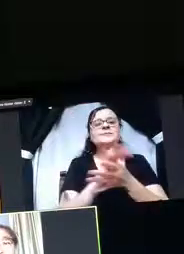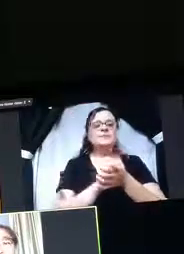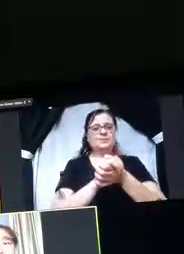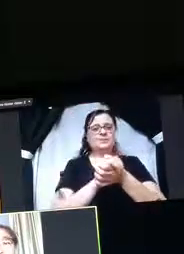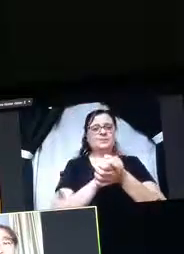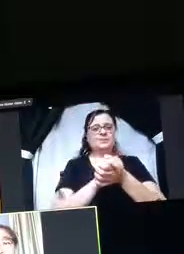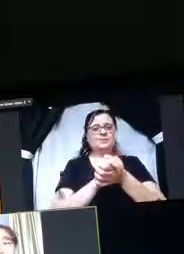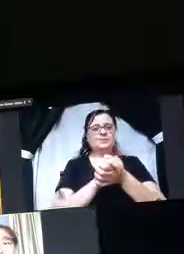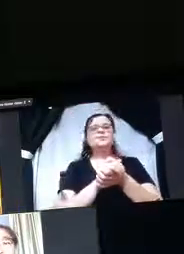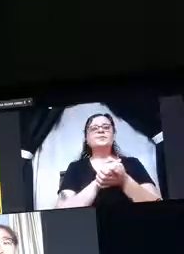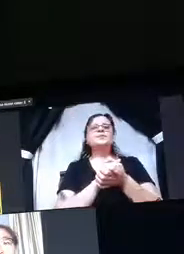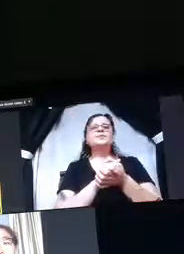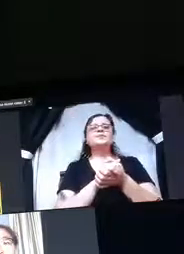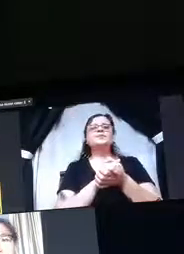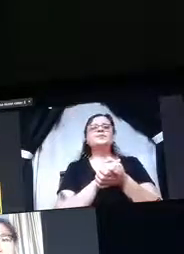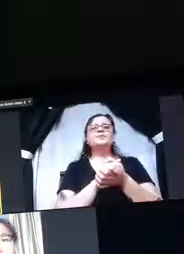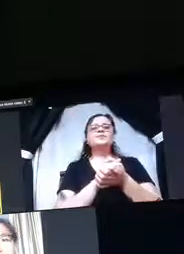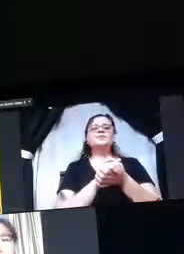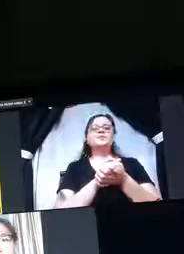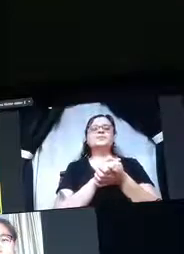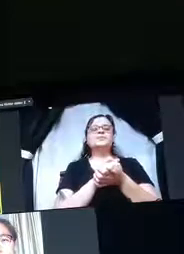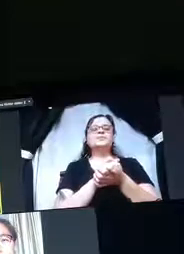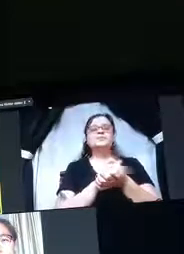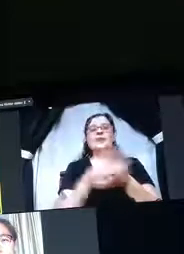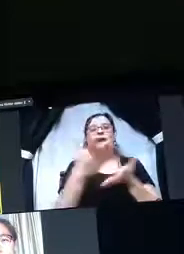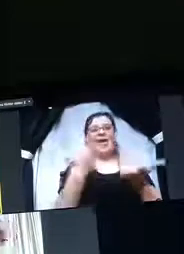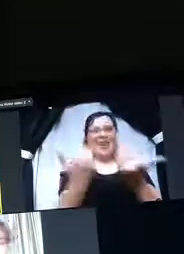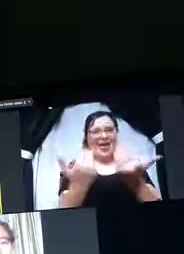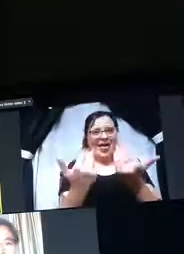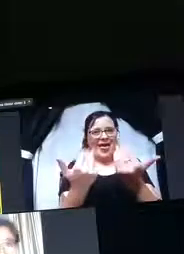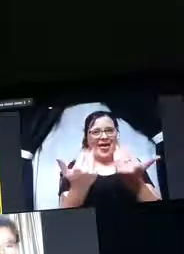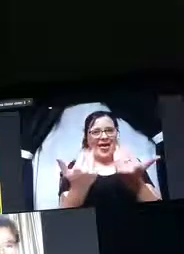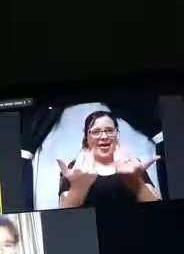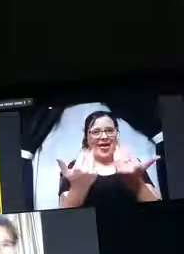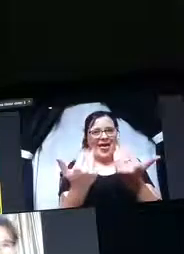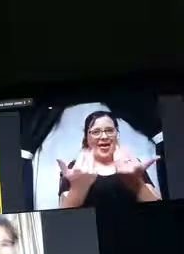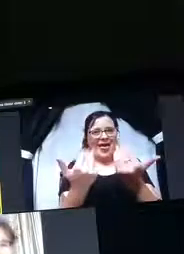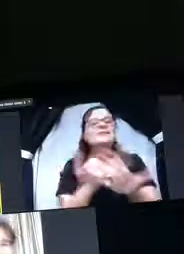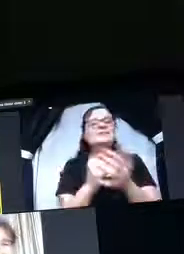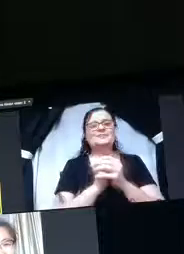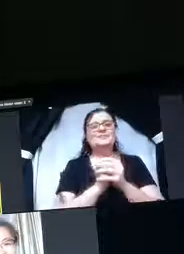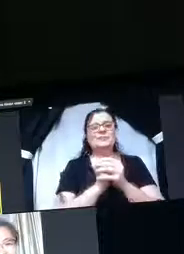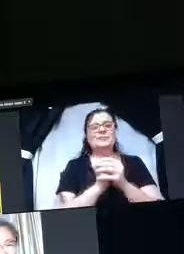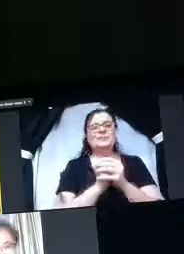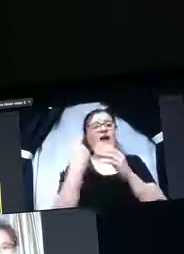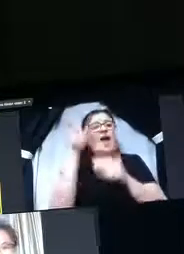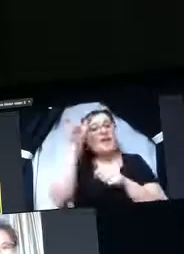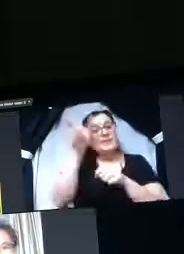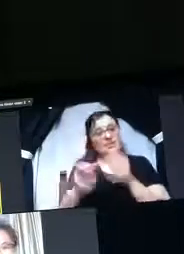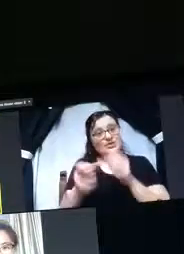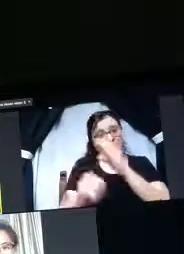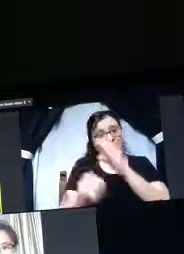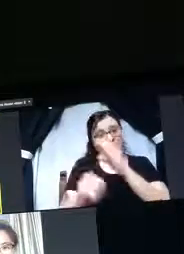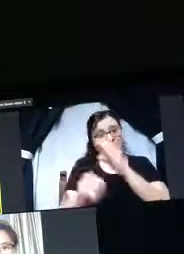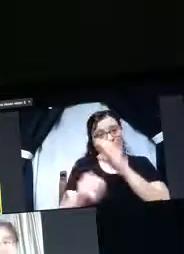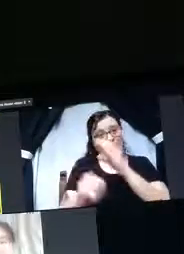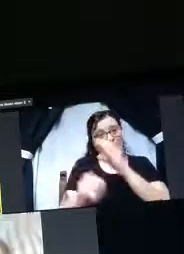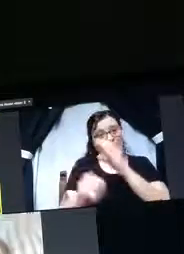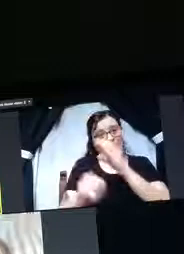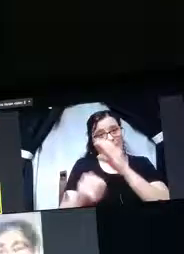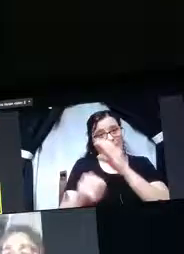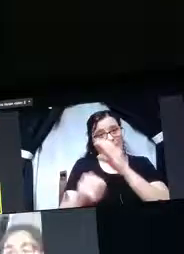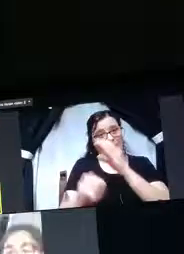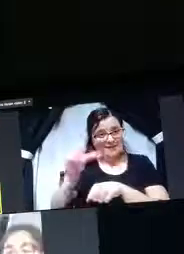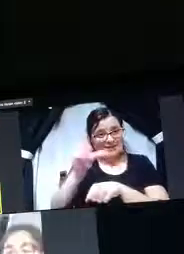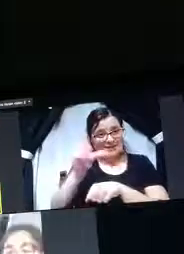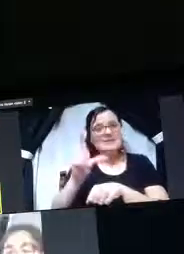escrito. ¿Cómo se nos das un ejemplo así como práctico? La creadora Sí. del método logogenia, Bruna Radelli, tiene un artículo completo